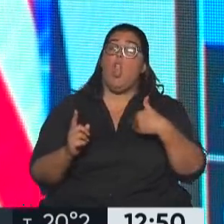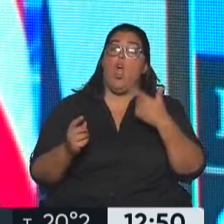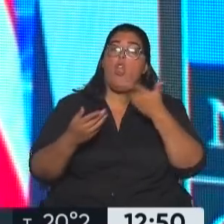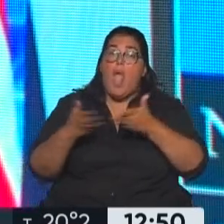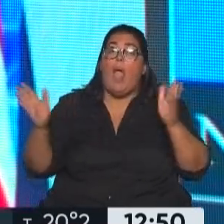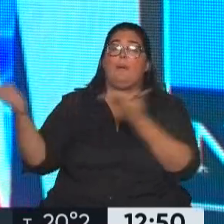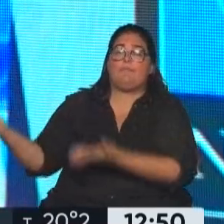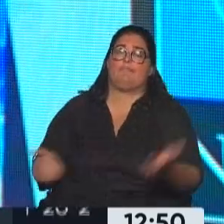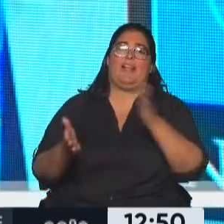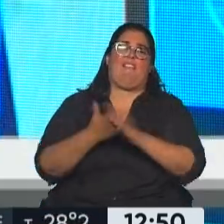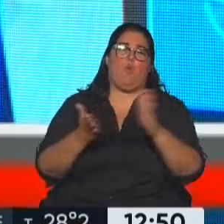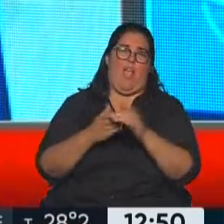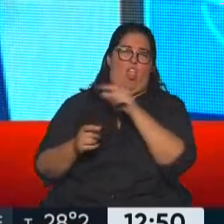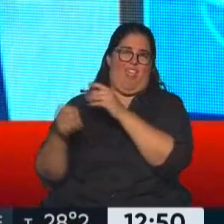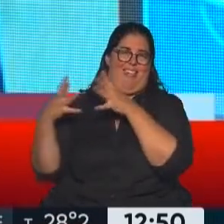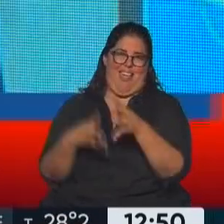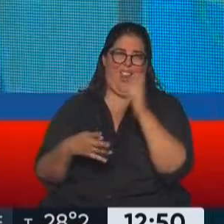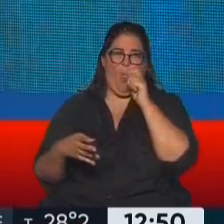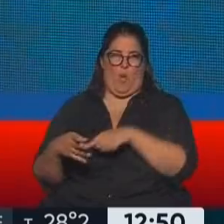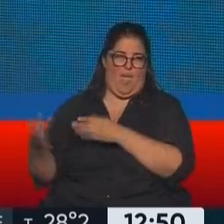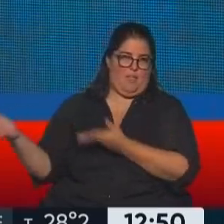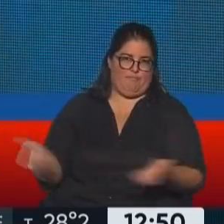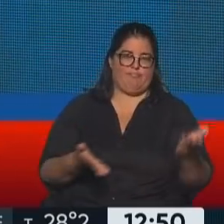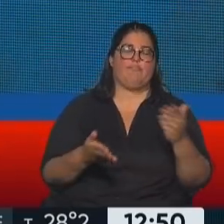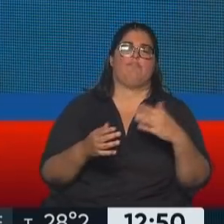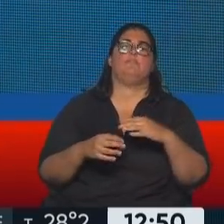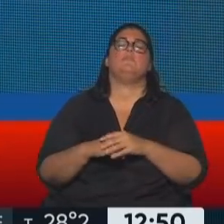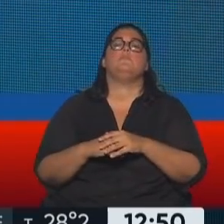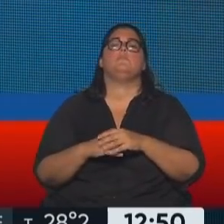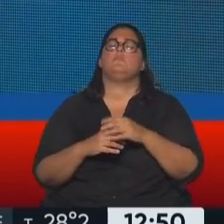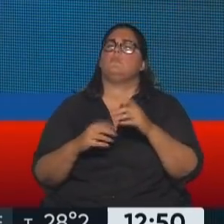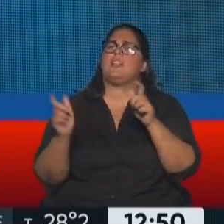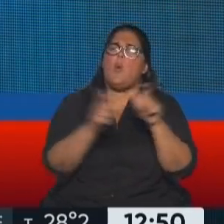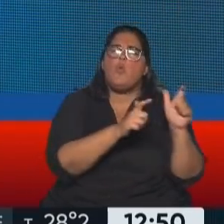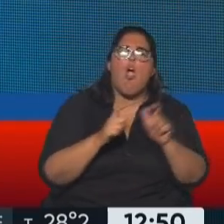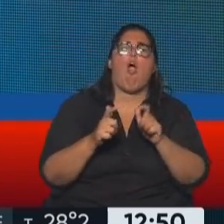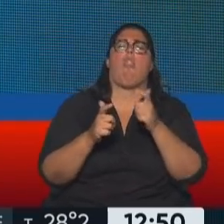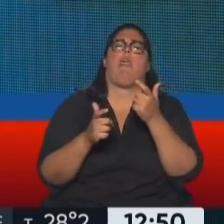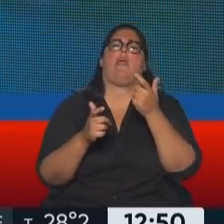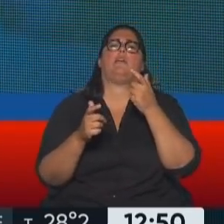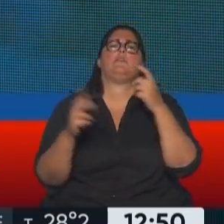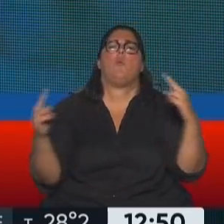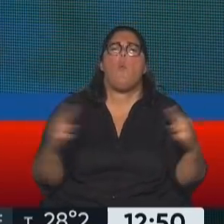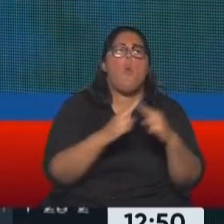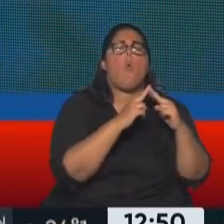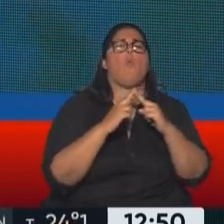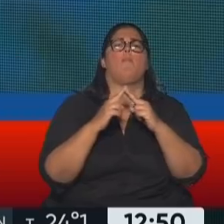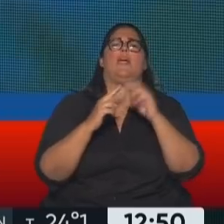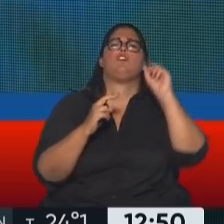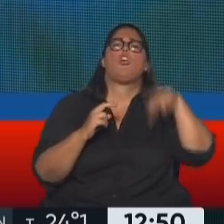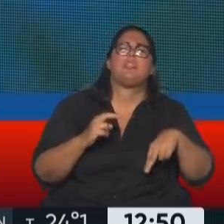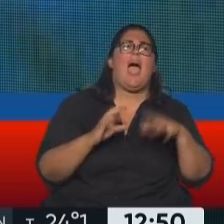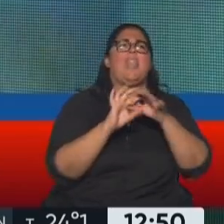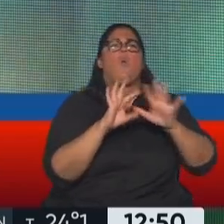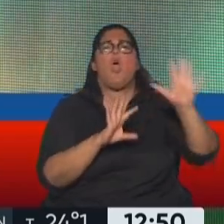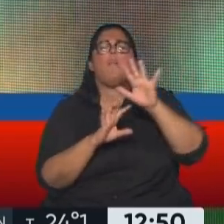refugiados provenientes, claro, de la guerra de Ucrania. Varias reuniones, muchas cumbres, la OTAN, decíamos, la Unión Europea y también